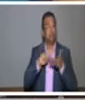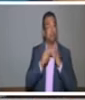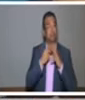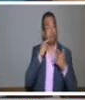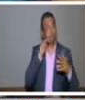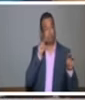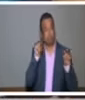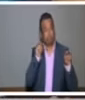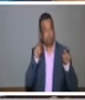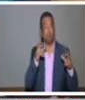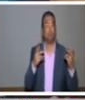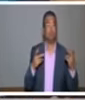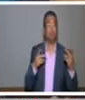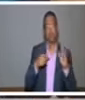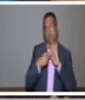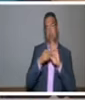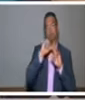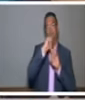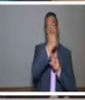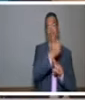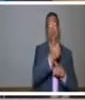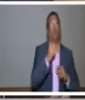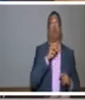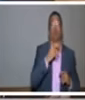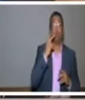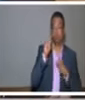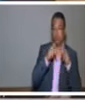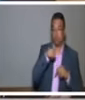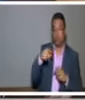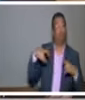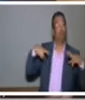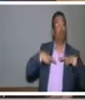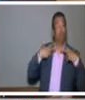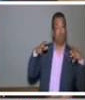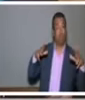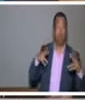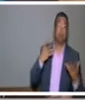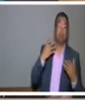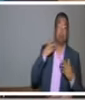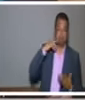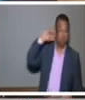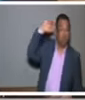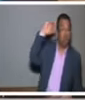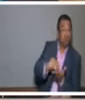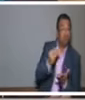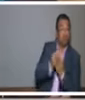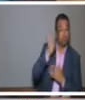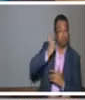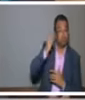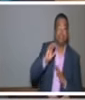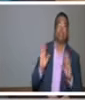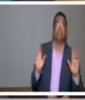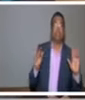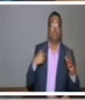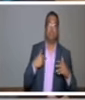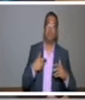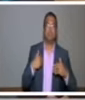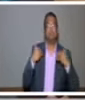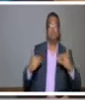ejemplo, no solo el ambiente, reducir las pensiones a nuestros retirados, yo lo voy a combatir, lo voy a denunciar y voy a darle el